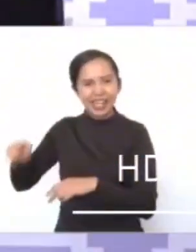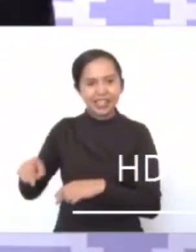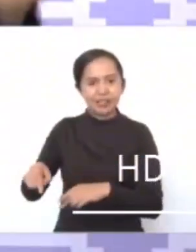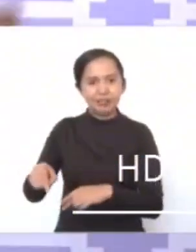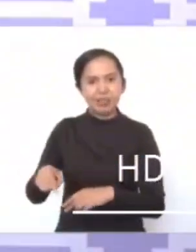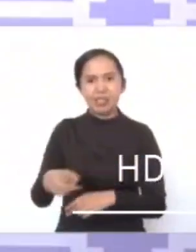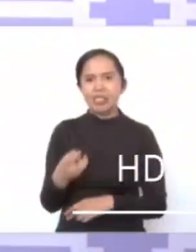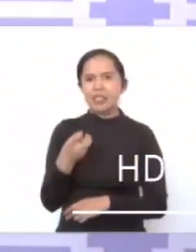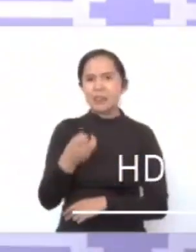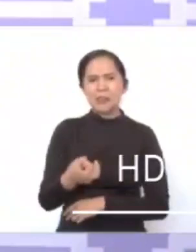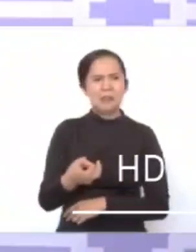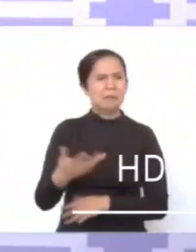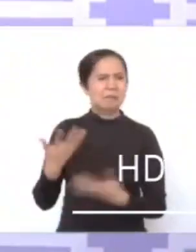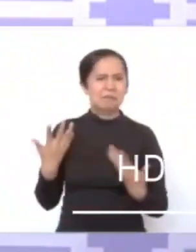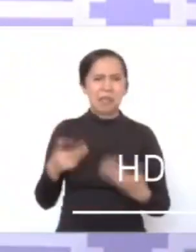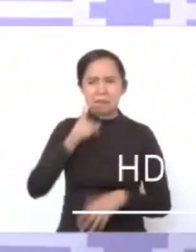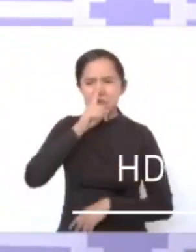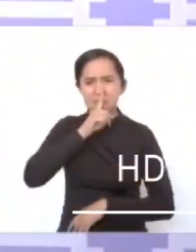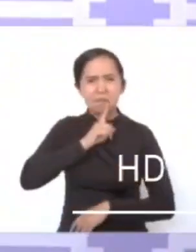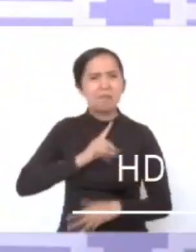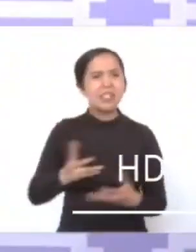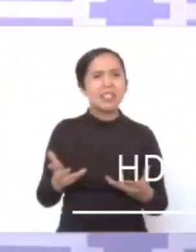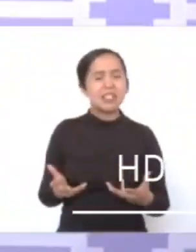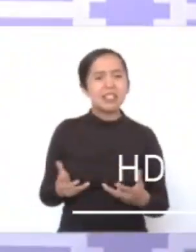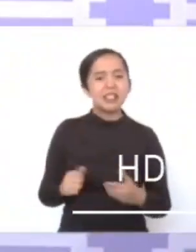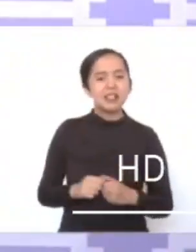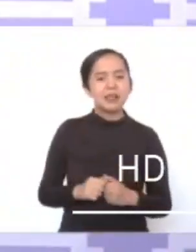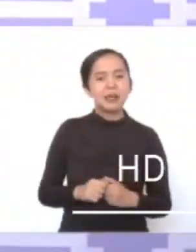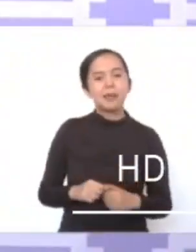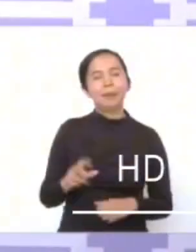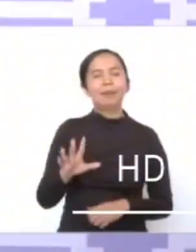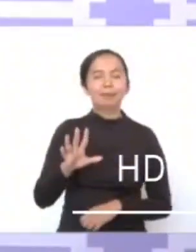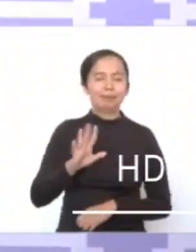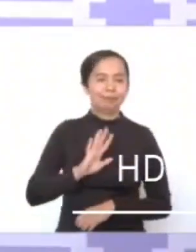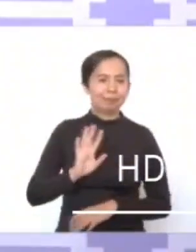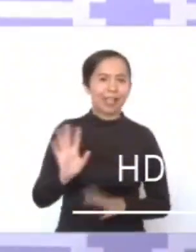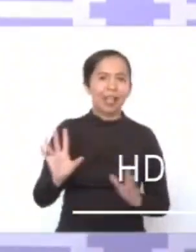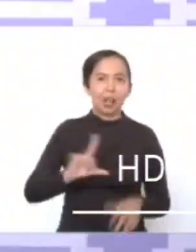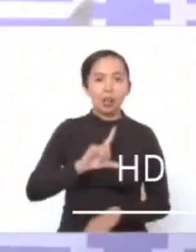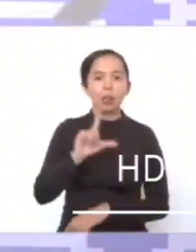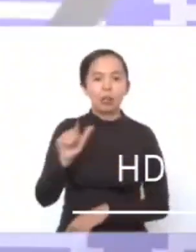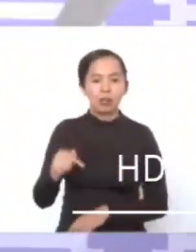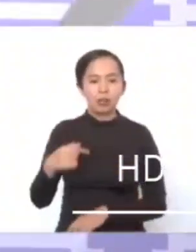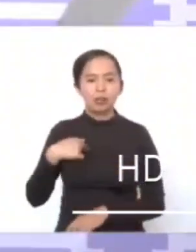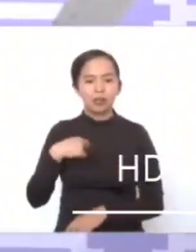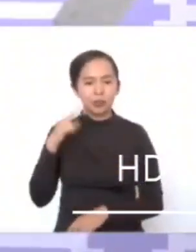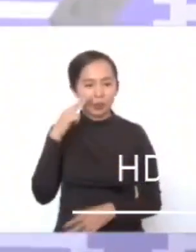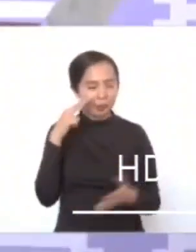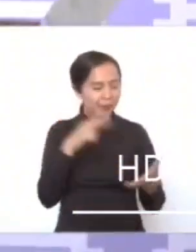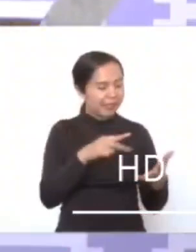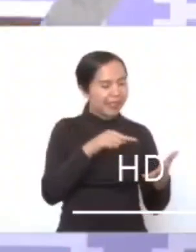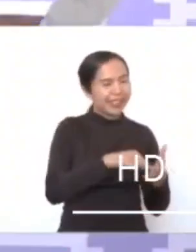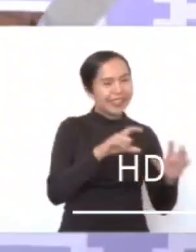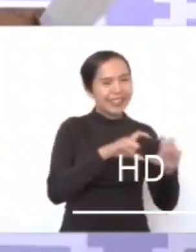Falso completamente. Bueno, ya cuando veo la cabeza de